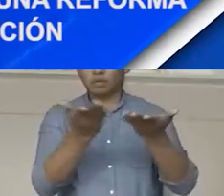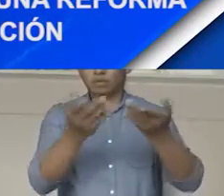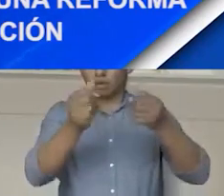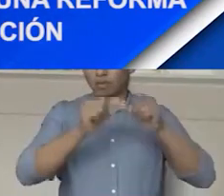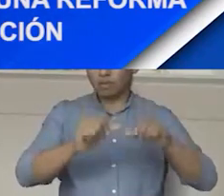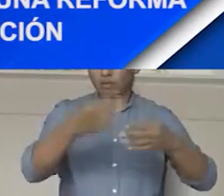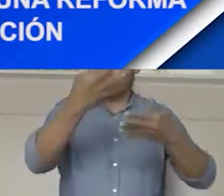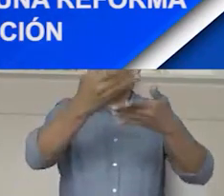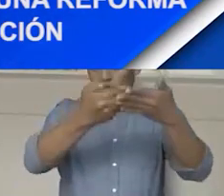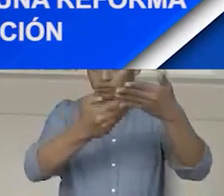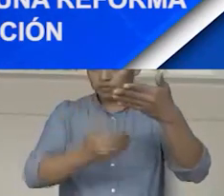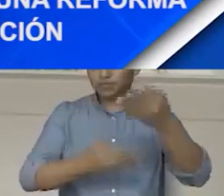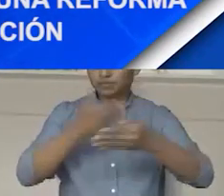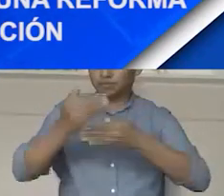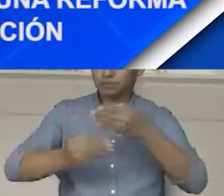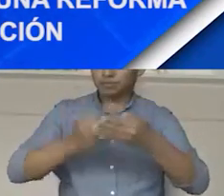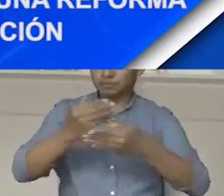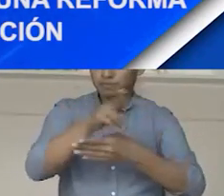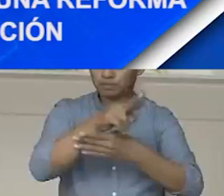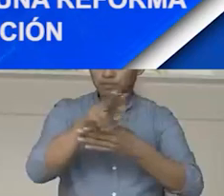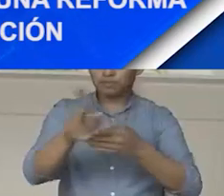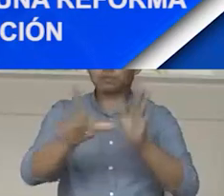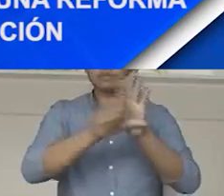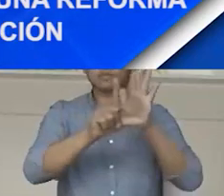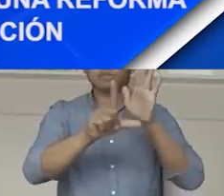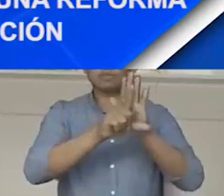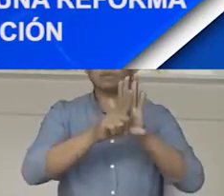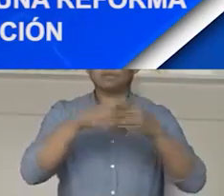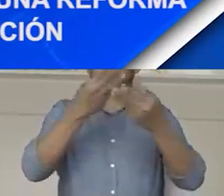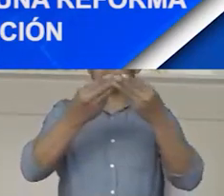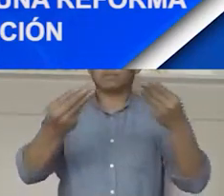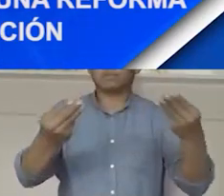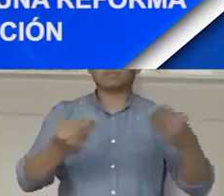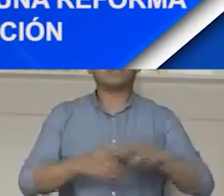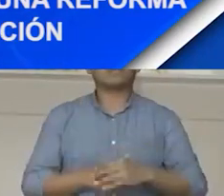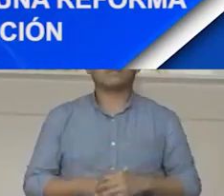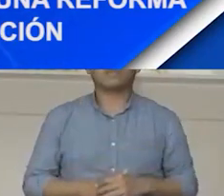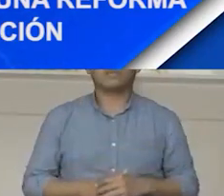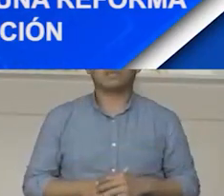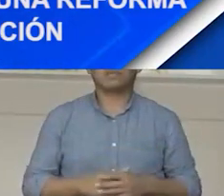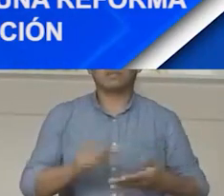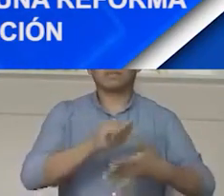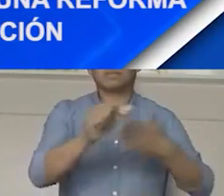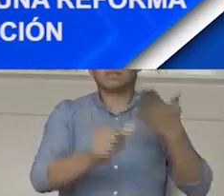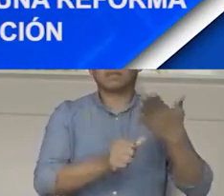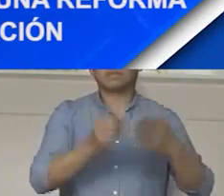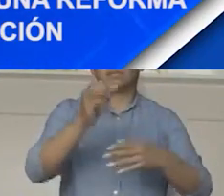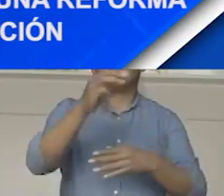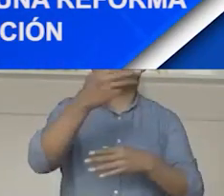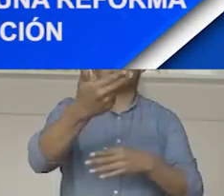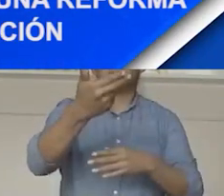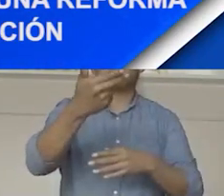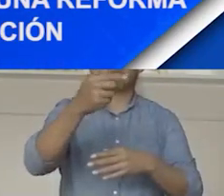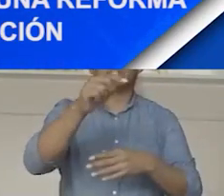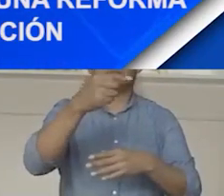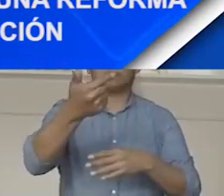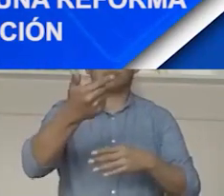el procedimiento establecido en la ley de la materia. Artículo